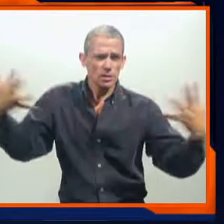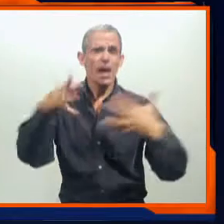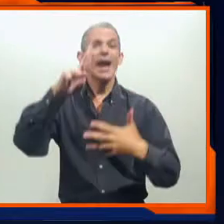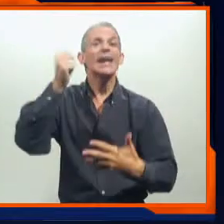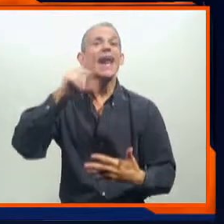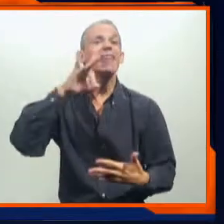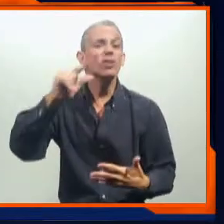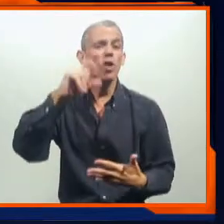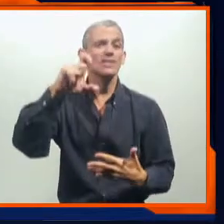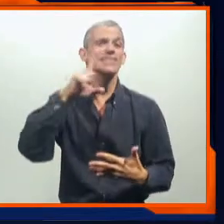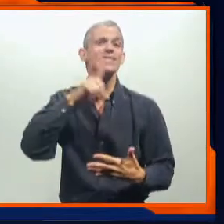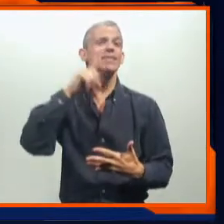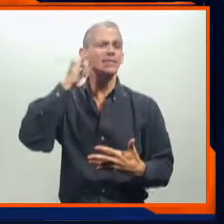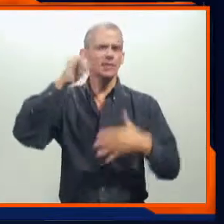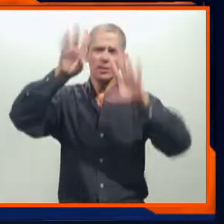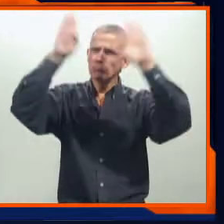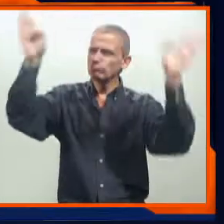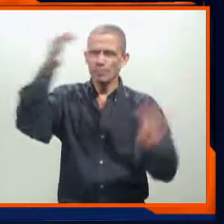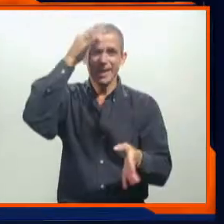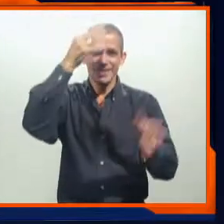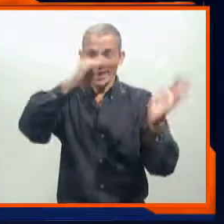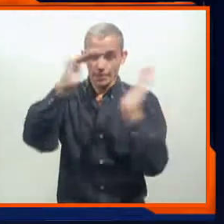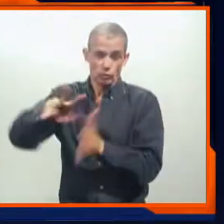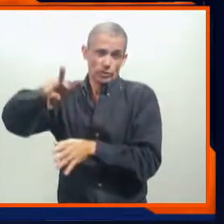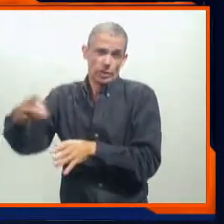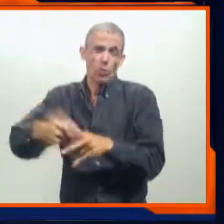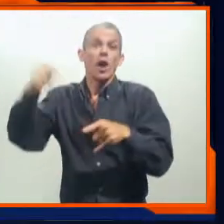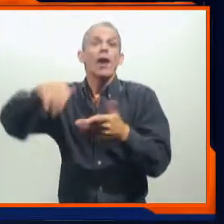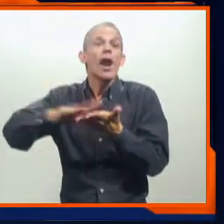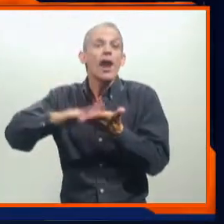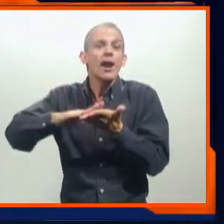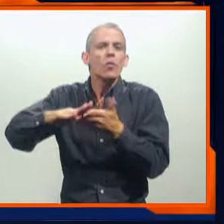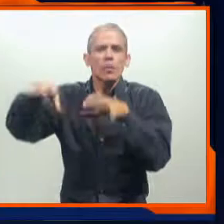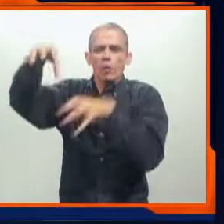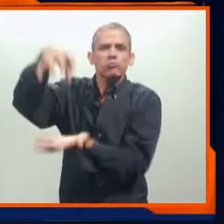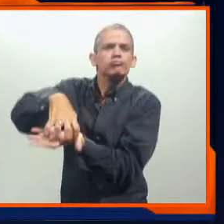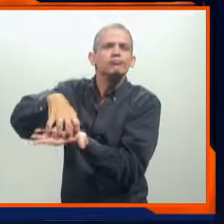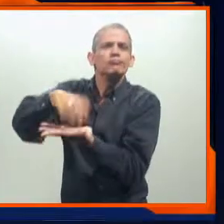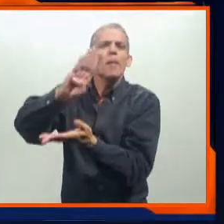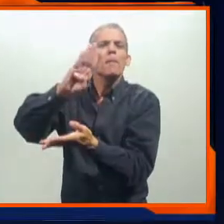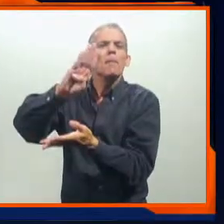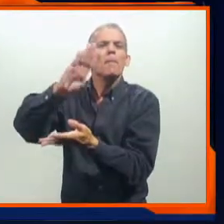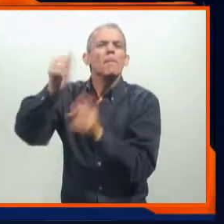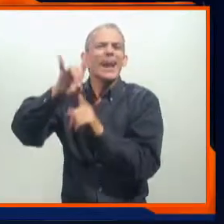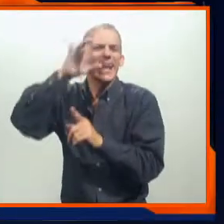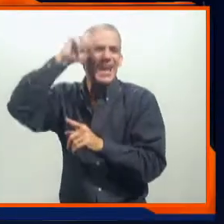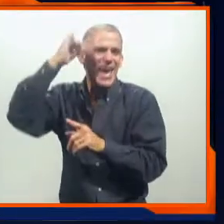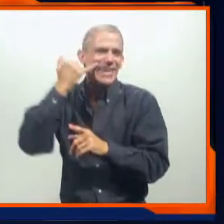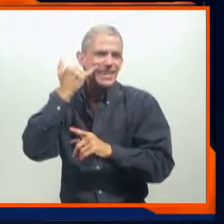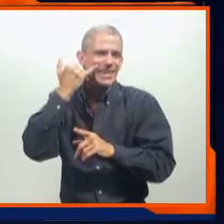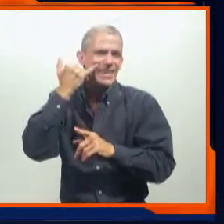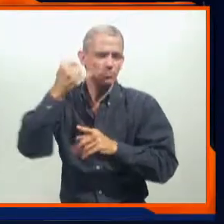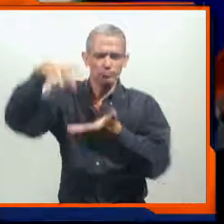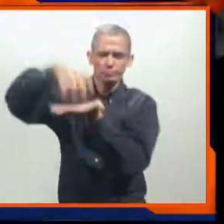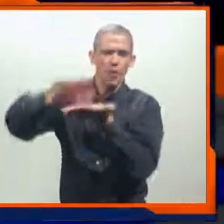City Music Hall como una alternativa y ahora como una novedad al Barclays Center de Brooklyn. Hacia allí vamos,